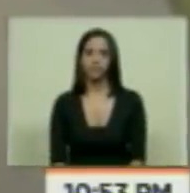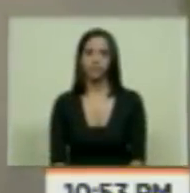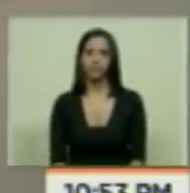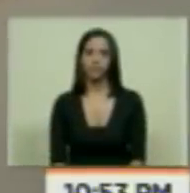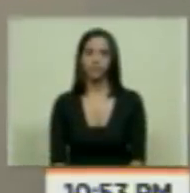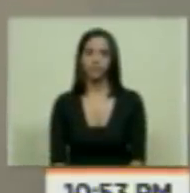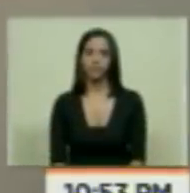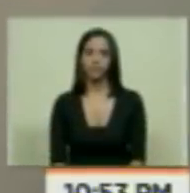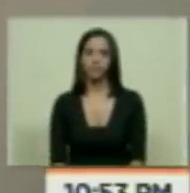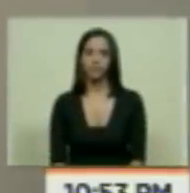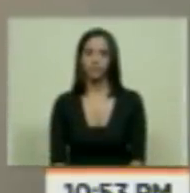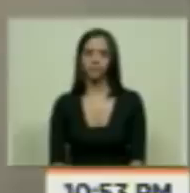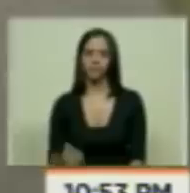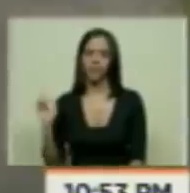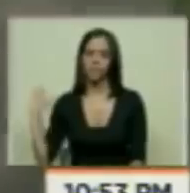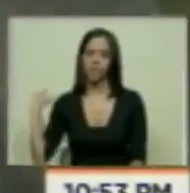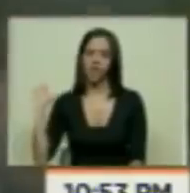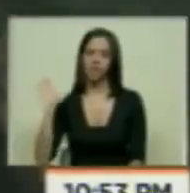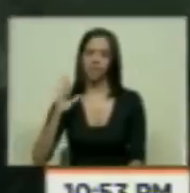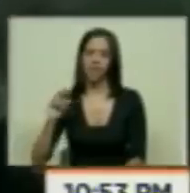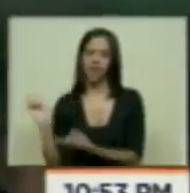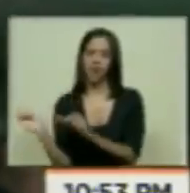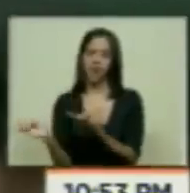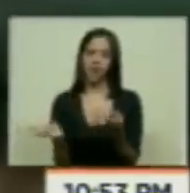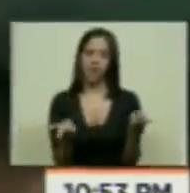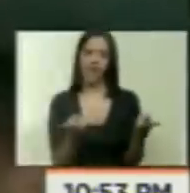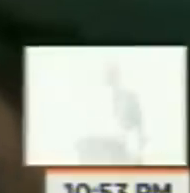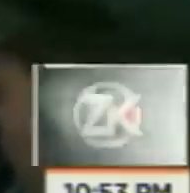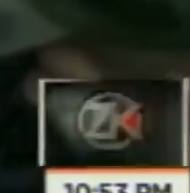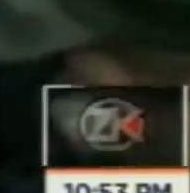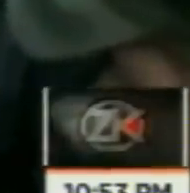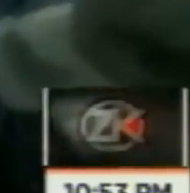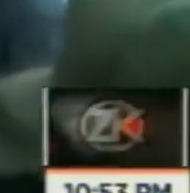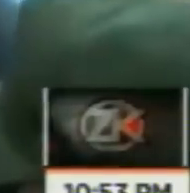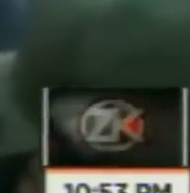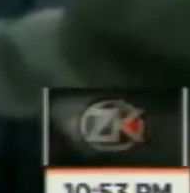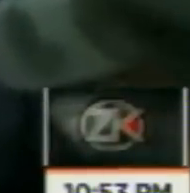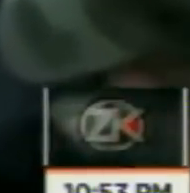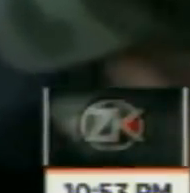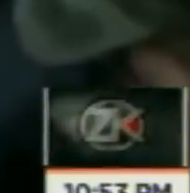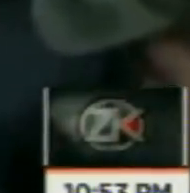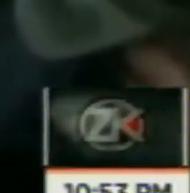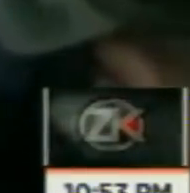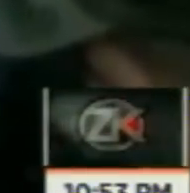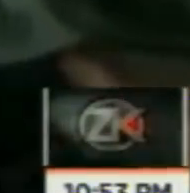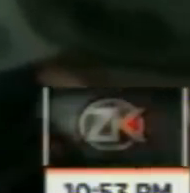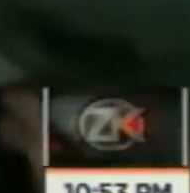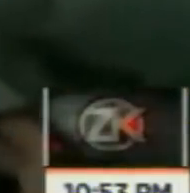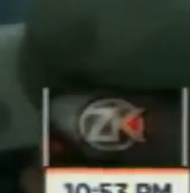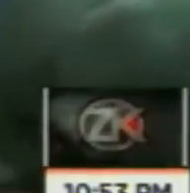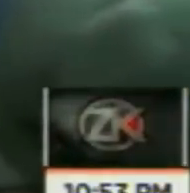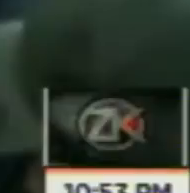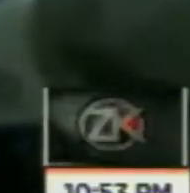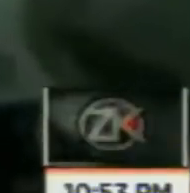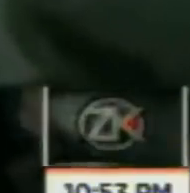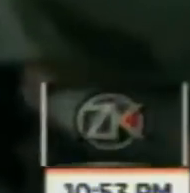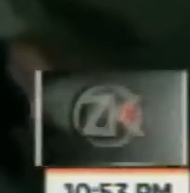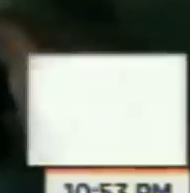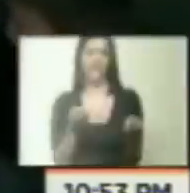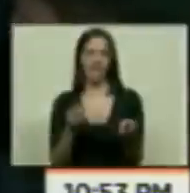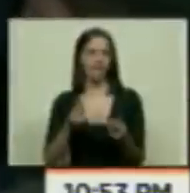niños. Me vienen a convidar a arrepentirme, me vienen a convidar a que no